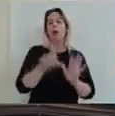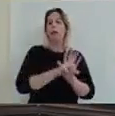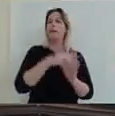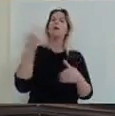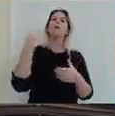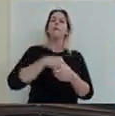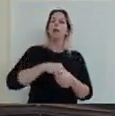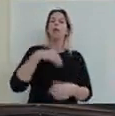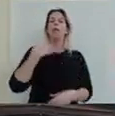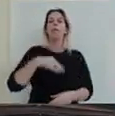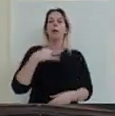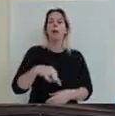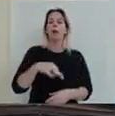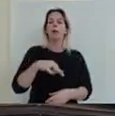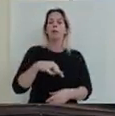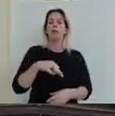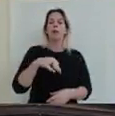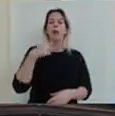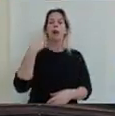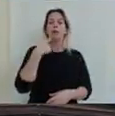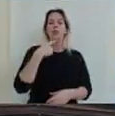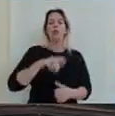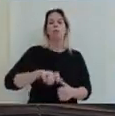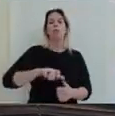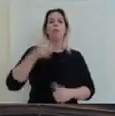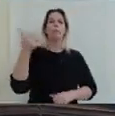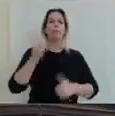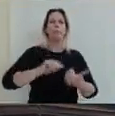no puede ser sometido a votación siquiera.